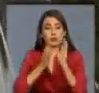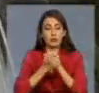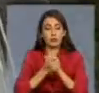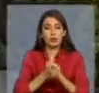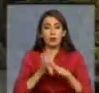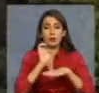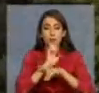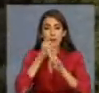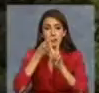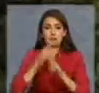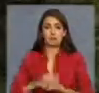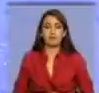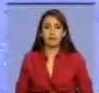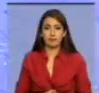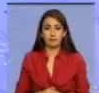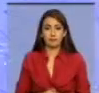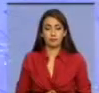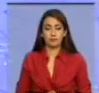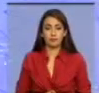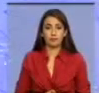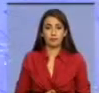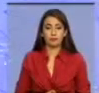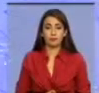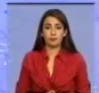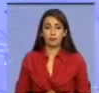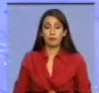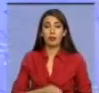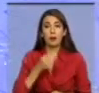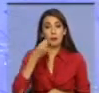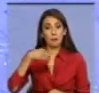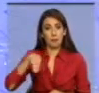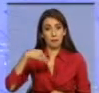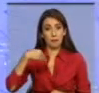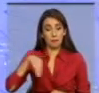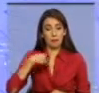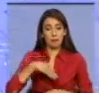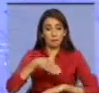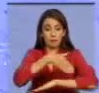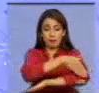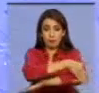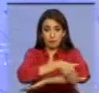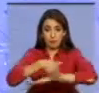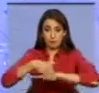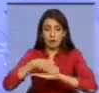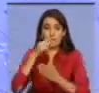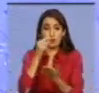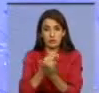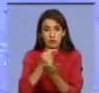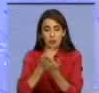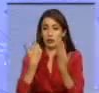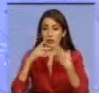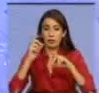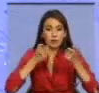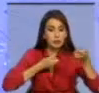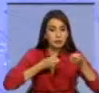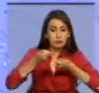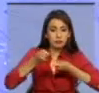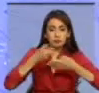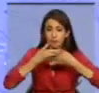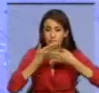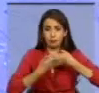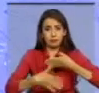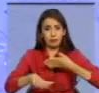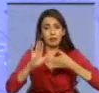Ceballos, Ecuador TV. Y desde este miércoles en las vías de la provincia del Guayas se ejecutan ya los operativos por el largo feriado de